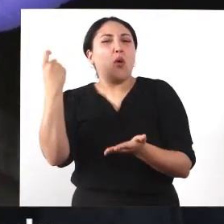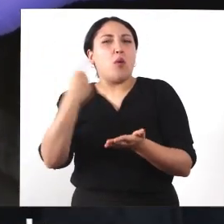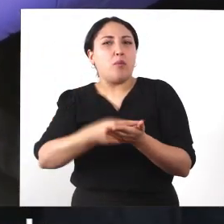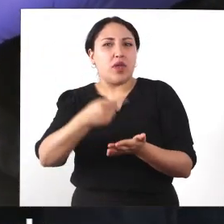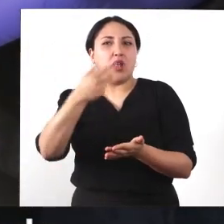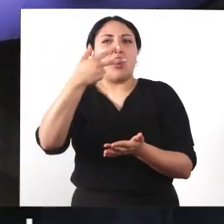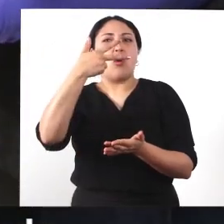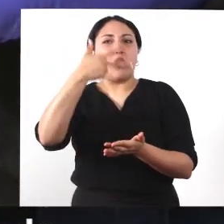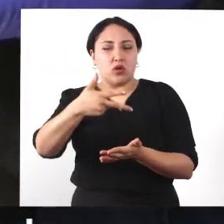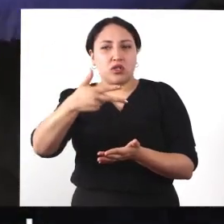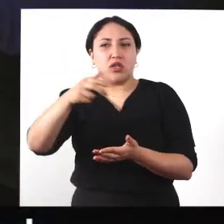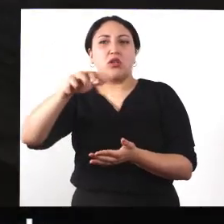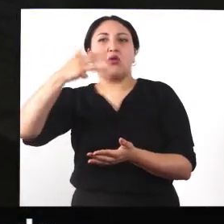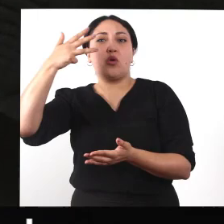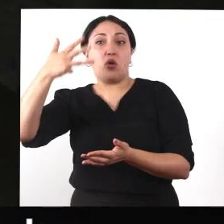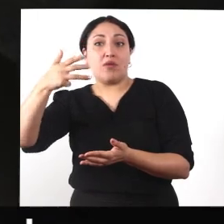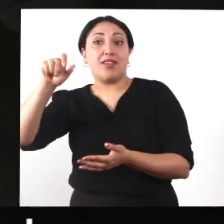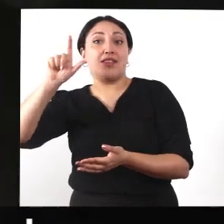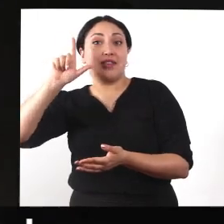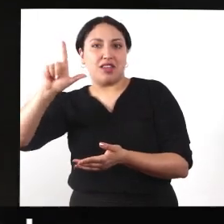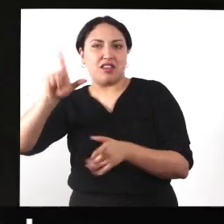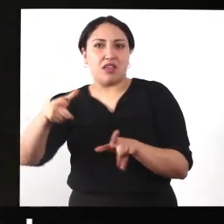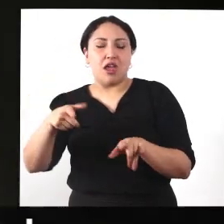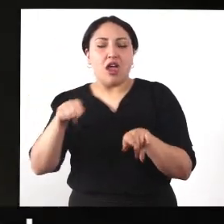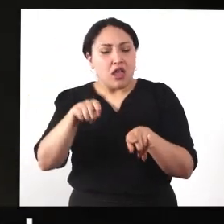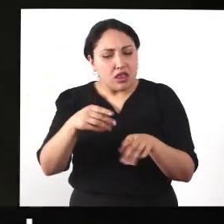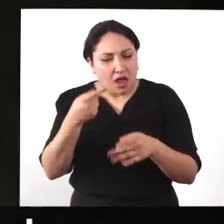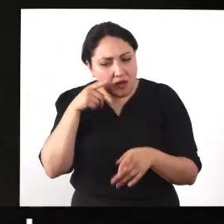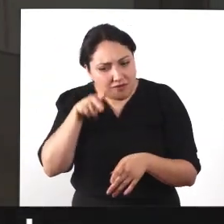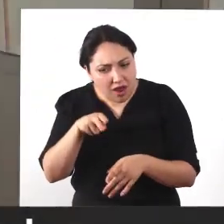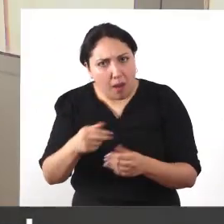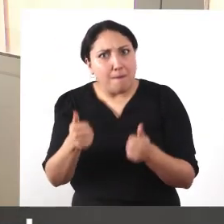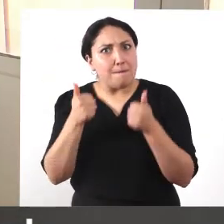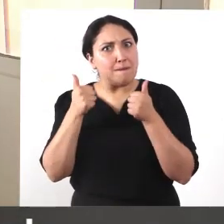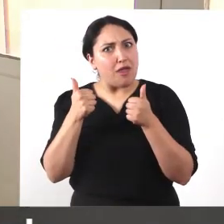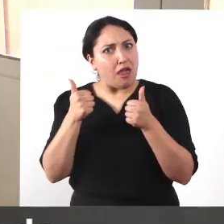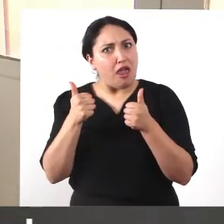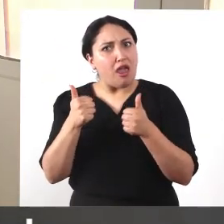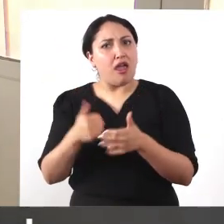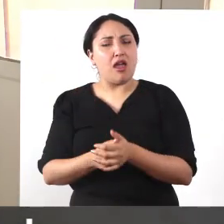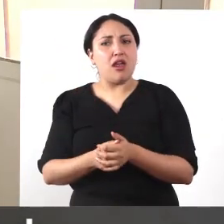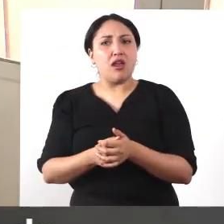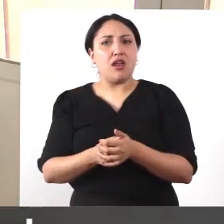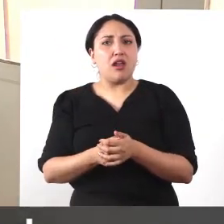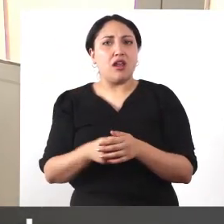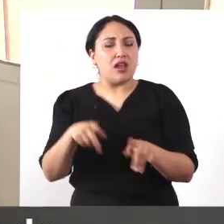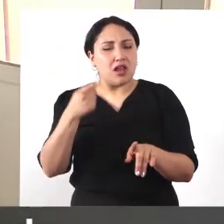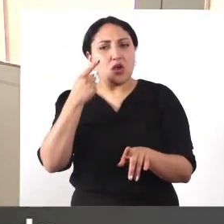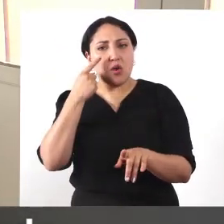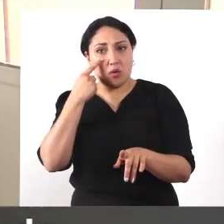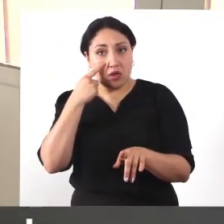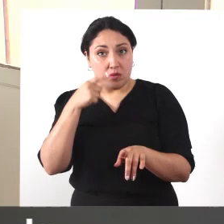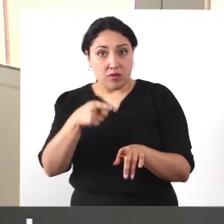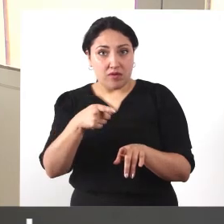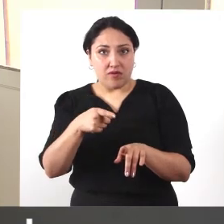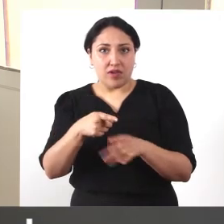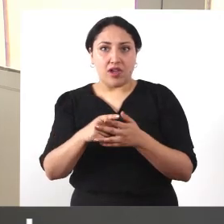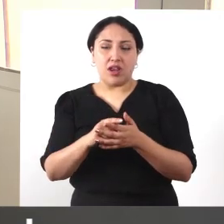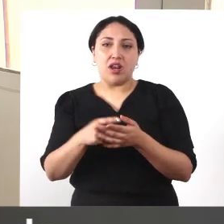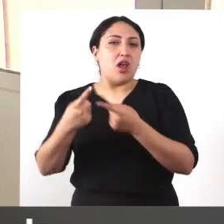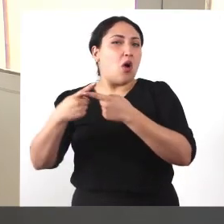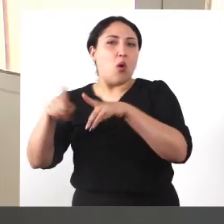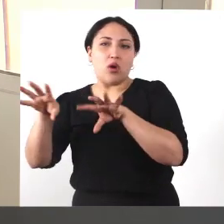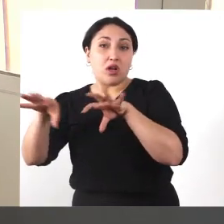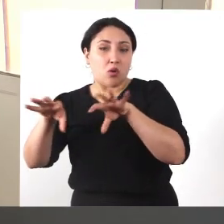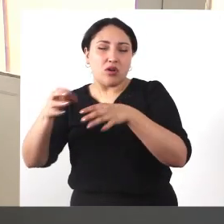1897. Es una pieza bastante única, está en muy buen estado de conservación, ¿no es cierto? Y nos muestra que más allá, ¿no es cierto?, de la alfarería inca,